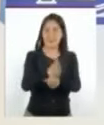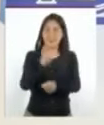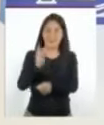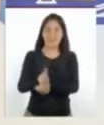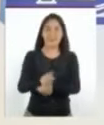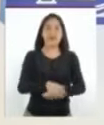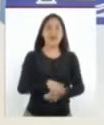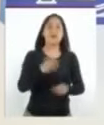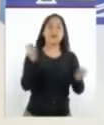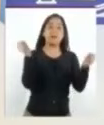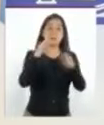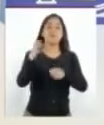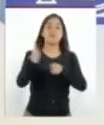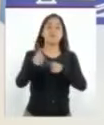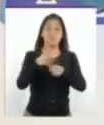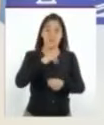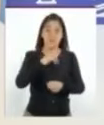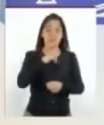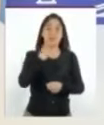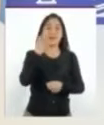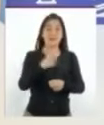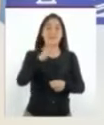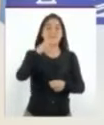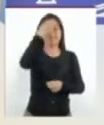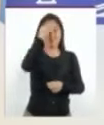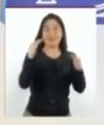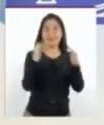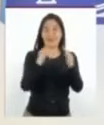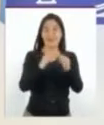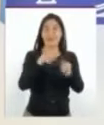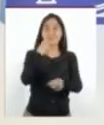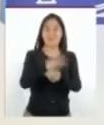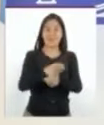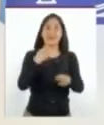Así que nos vemos pronto aquí en Aprende en Casa 2. Hasta la próxima.